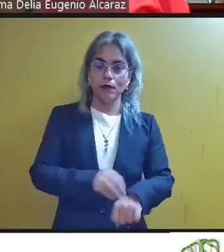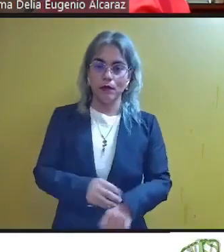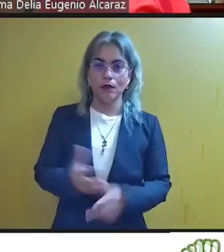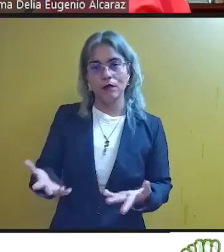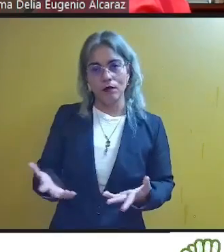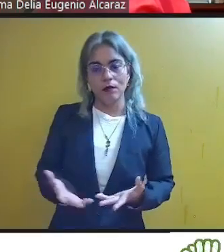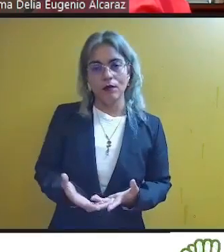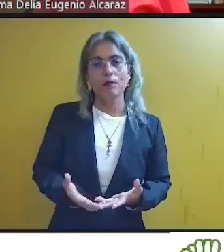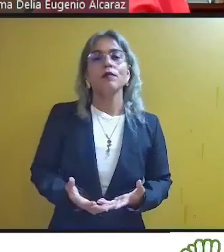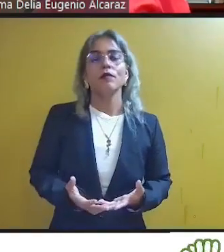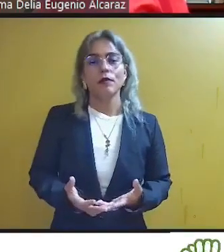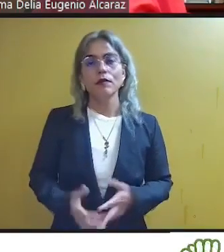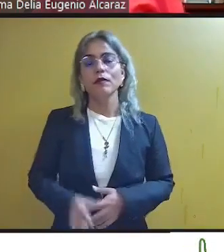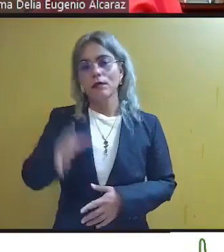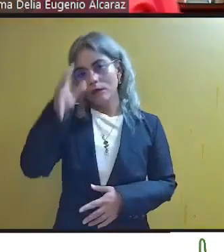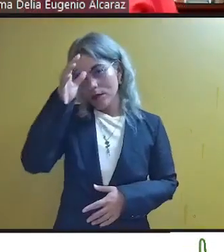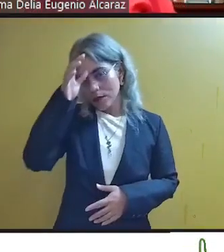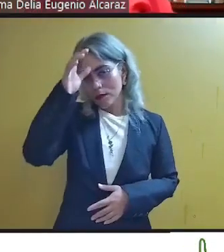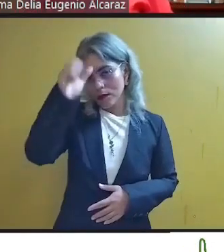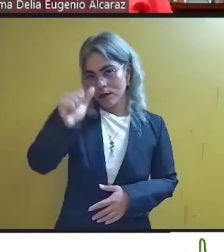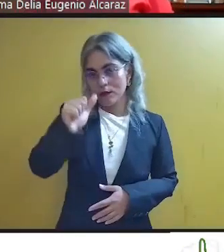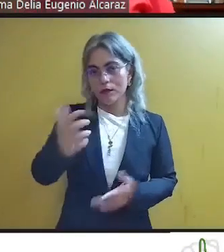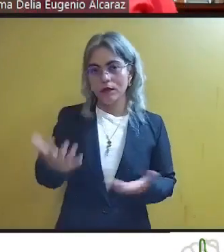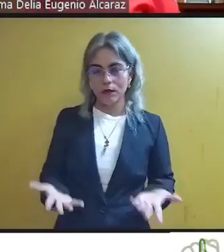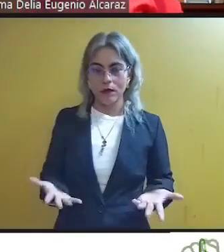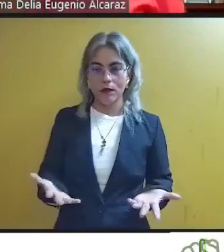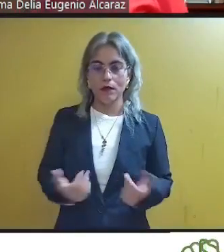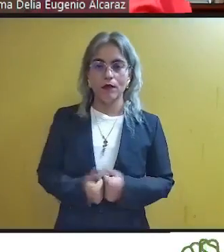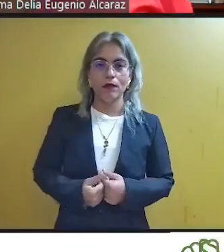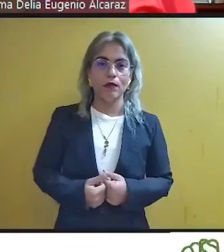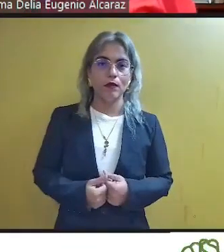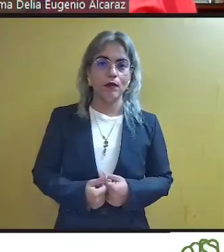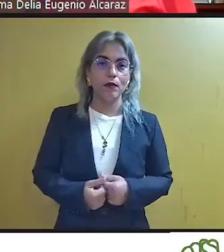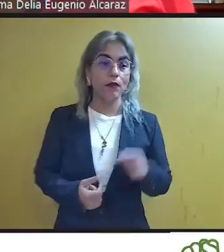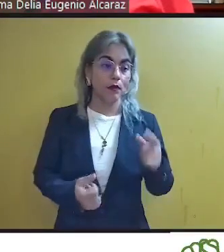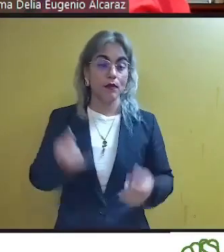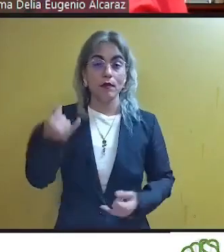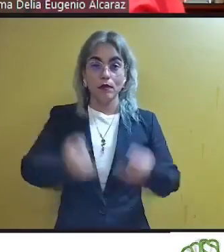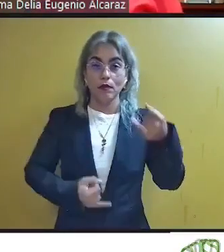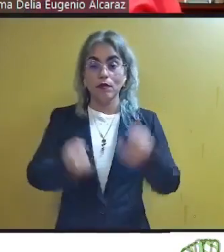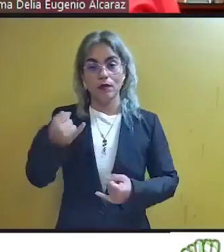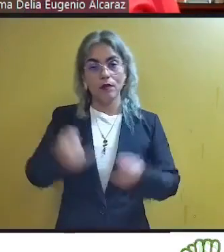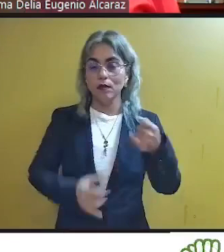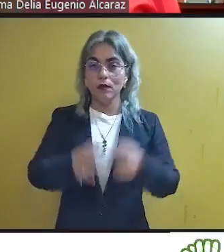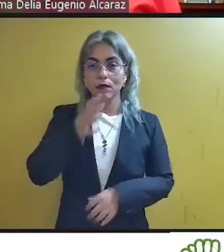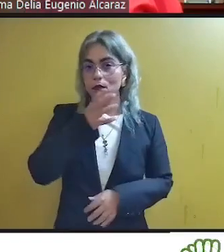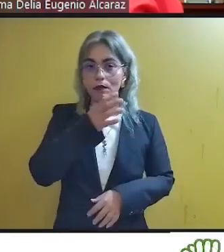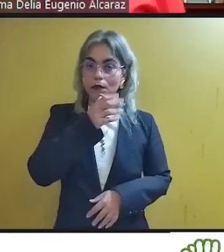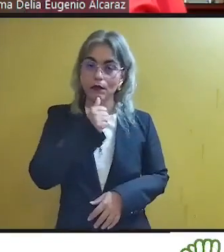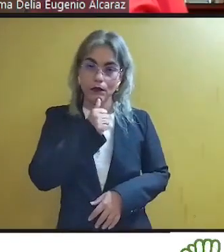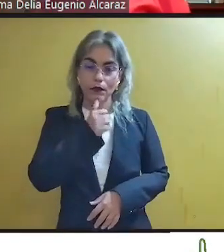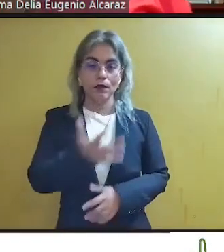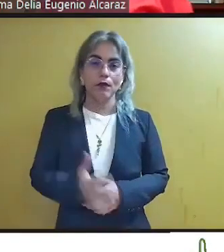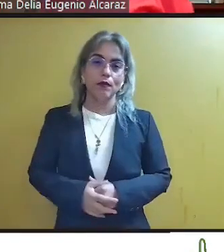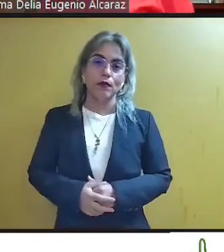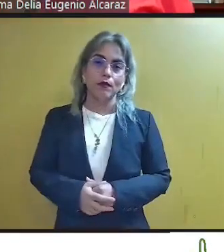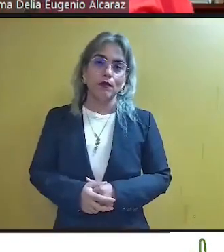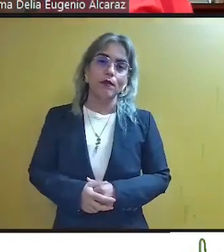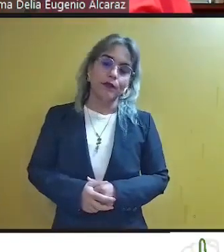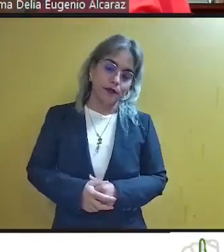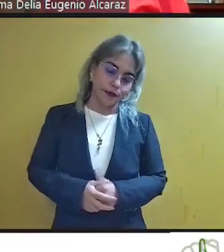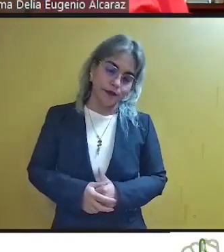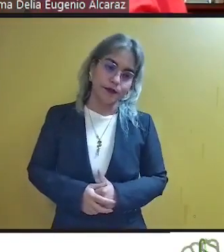se realizó en los términos que lo entiende el actor, esto no podría generar efectos jurídicos porque lo acordado contravendría lo previsto en el